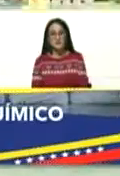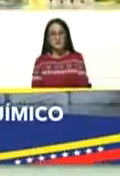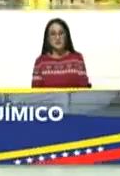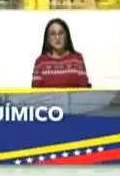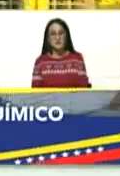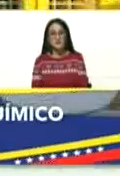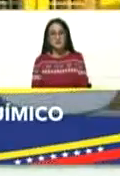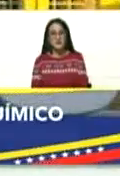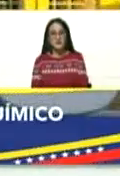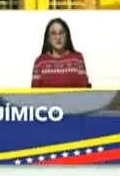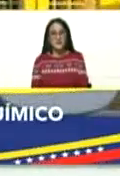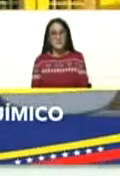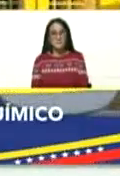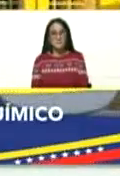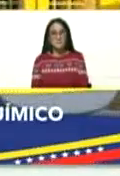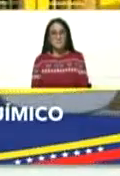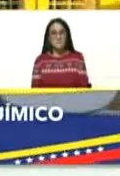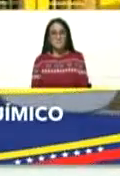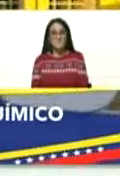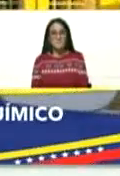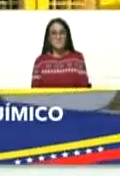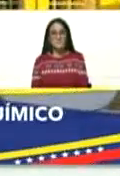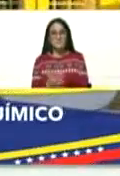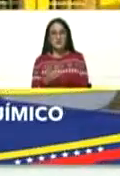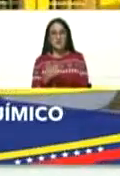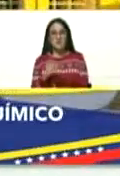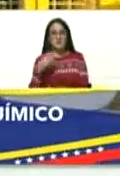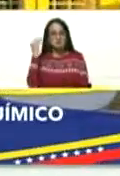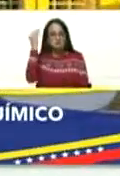Para que vayamos dándole vuelta al coco.